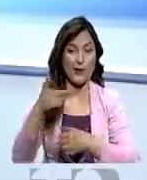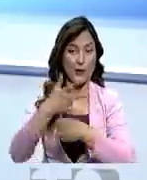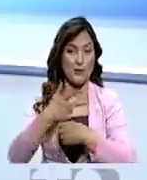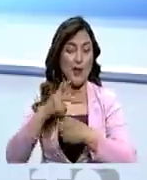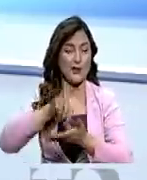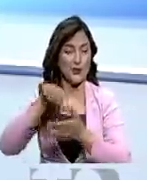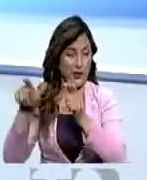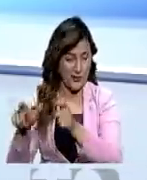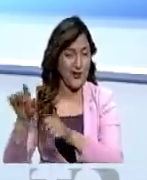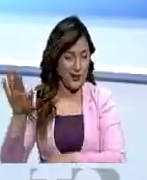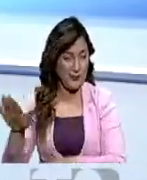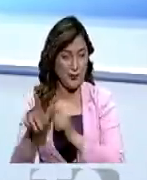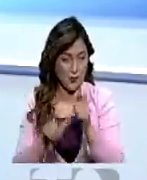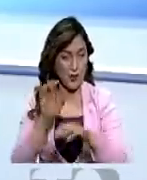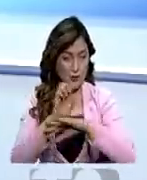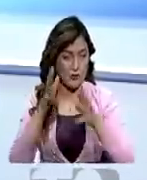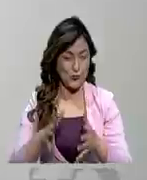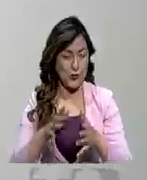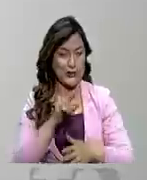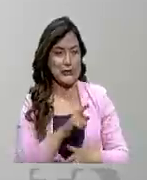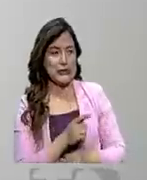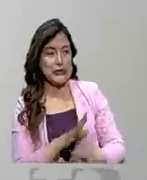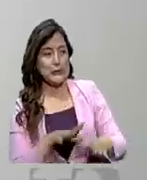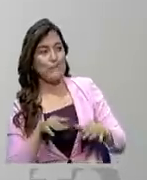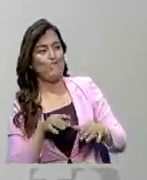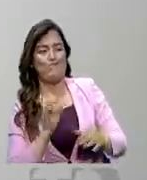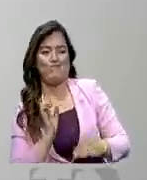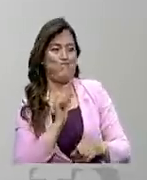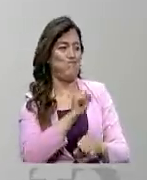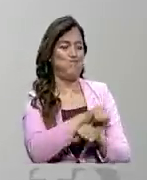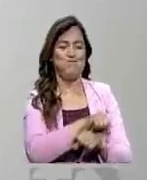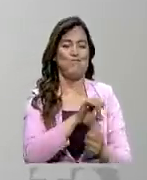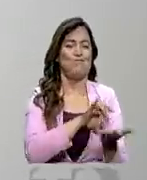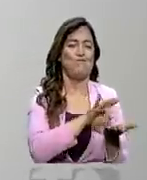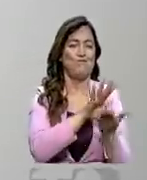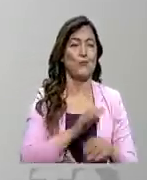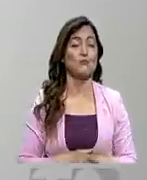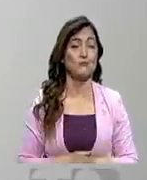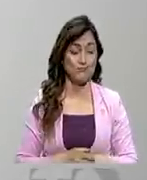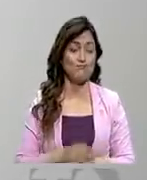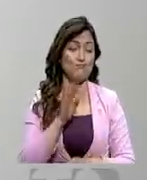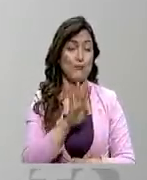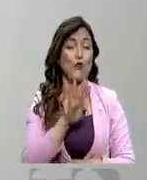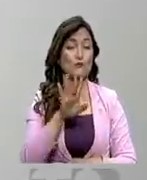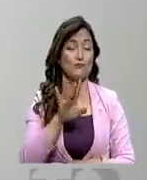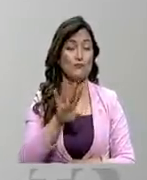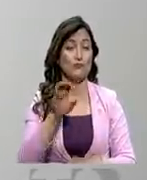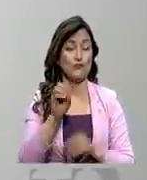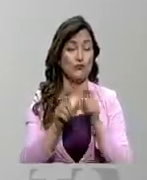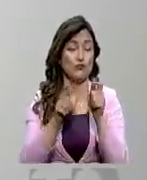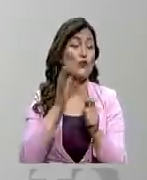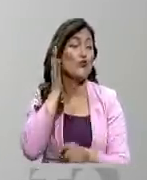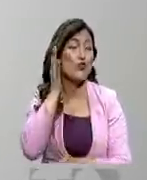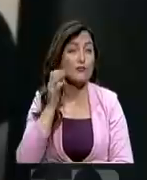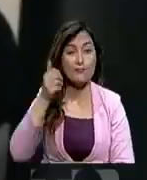país centroamericano. Es un grupo de 60 compatriotas, hombres y mujeres, adultos, adolescentes y hasta